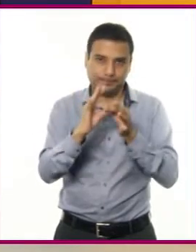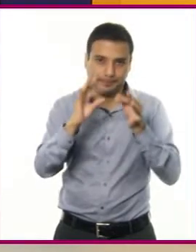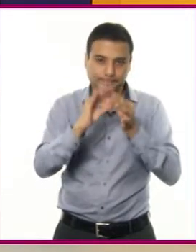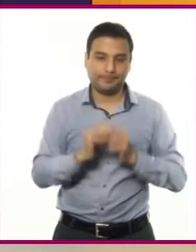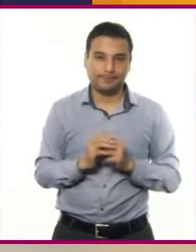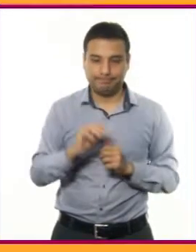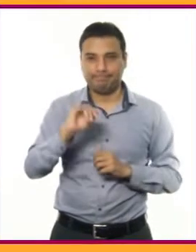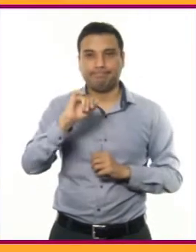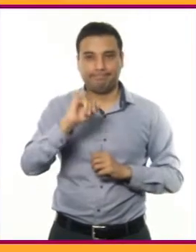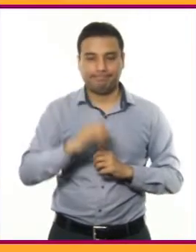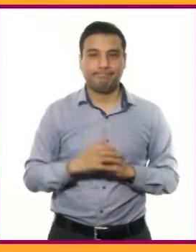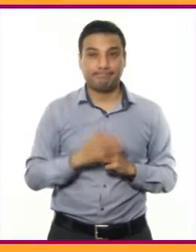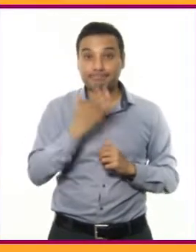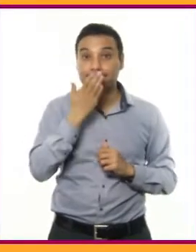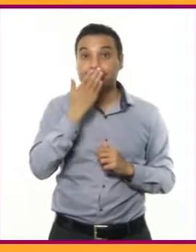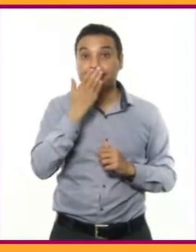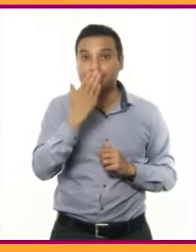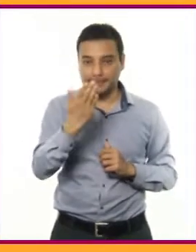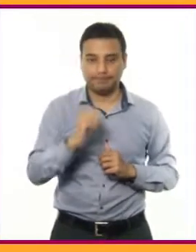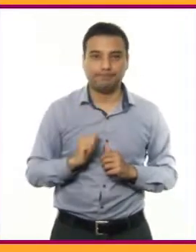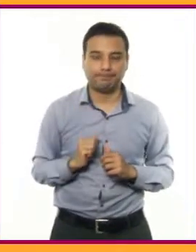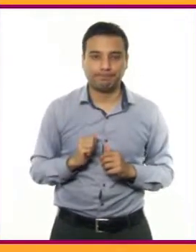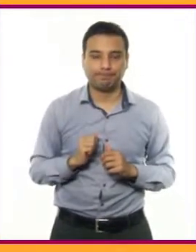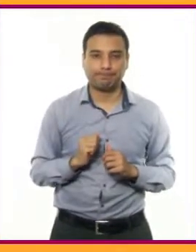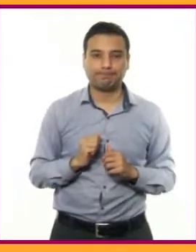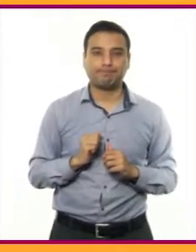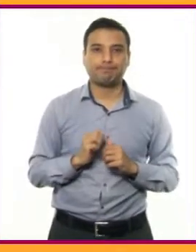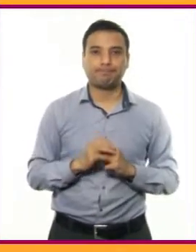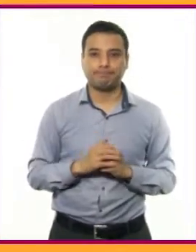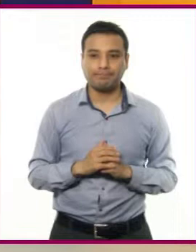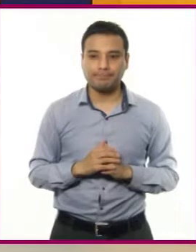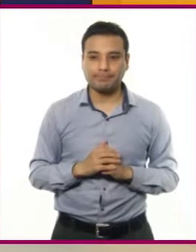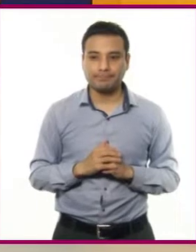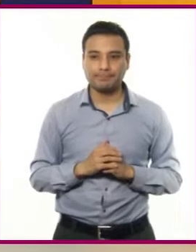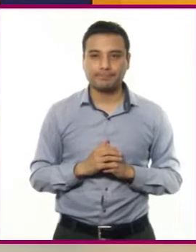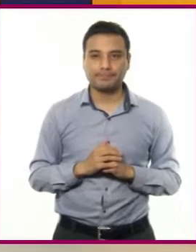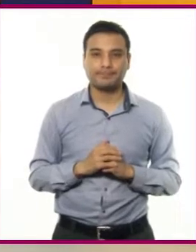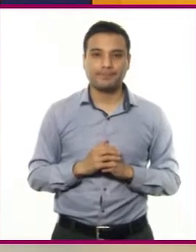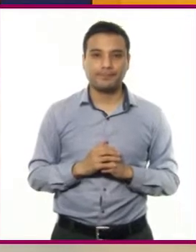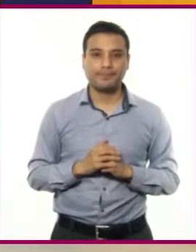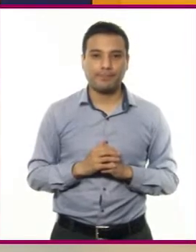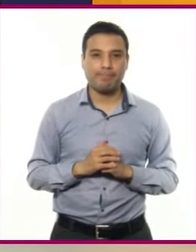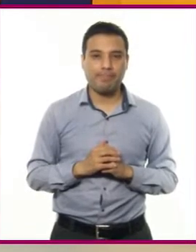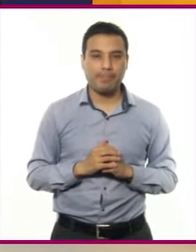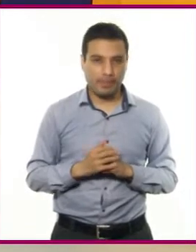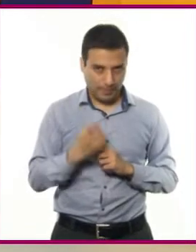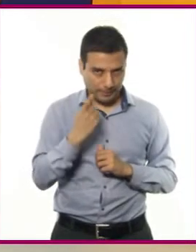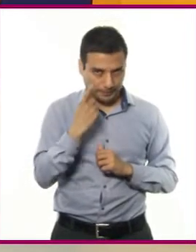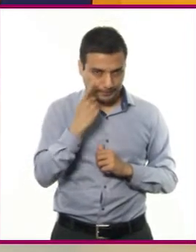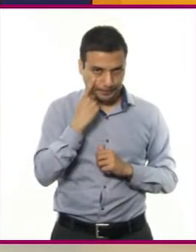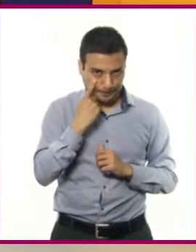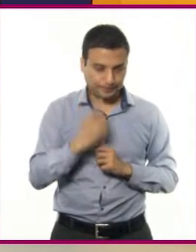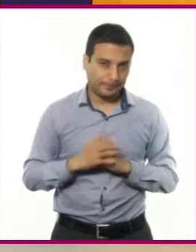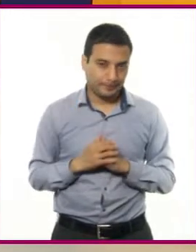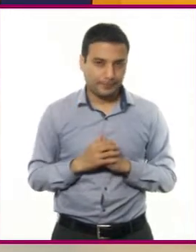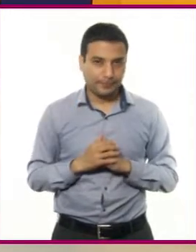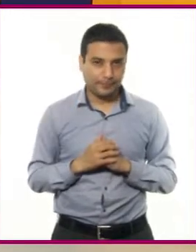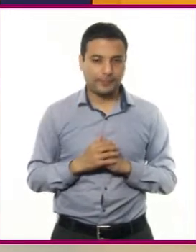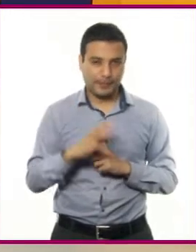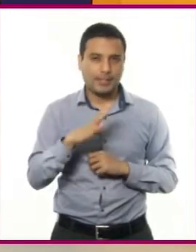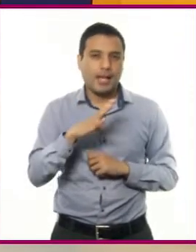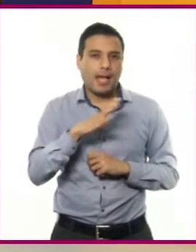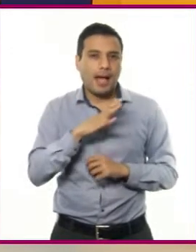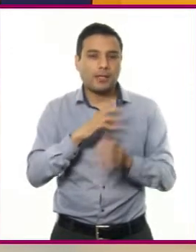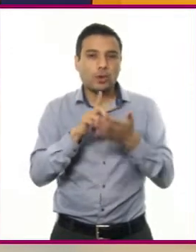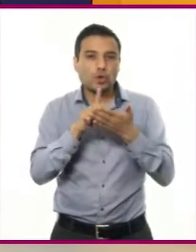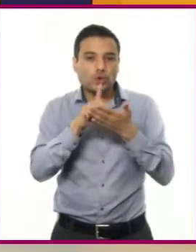Sí, maestra. Muy bien. Podemos identificar que en una clasificación sencilla existen sustancias